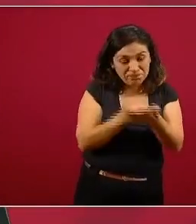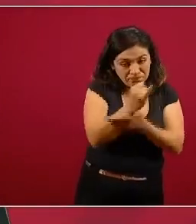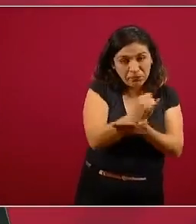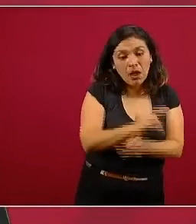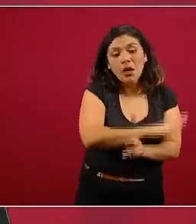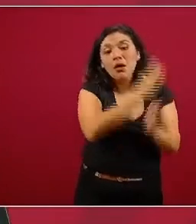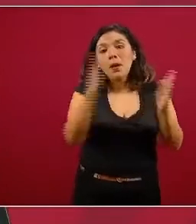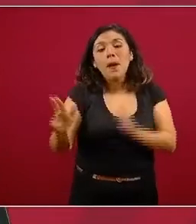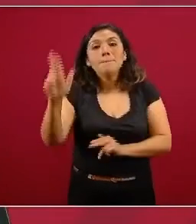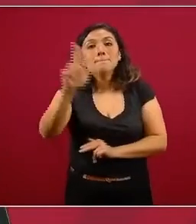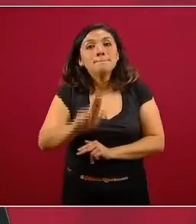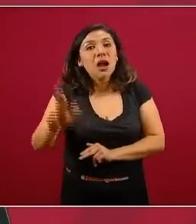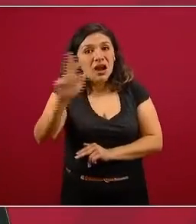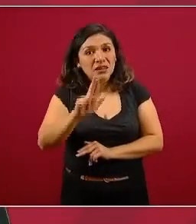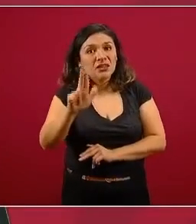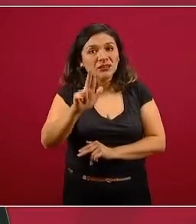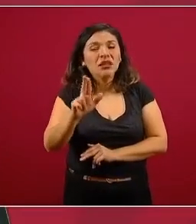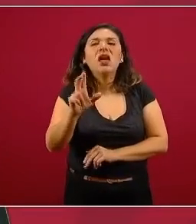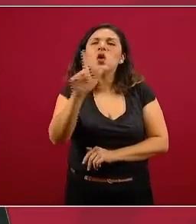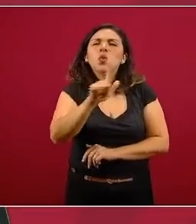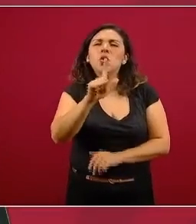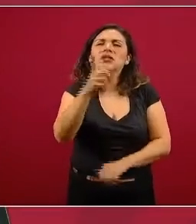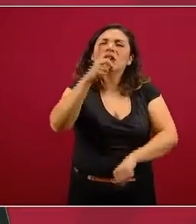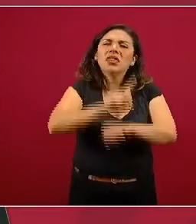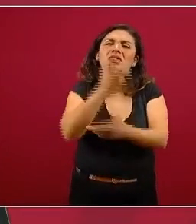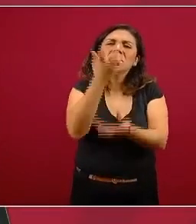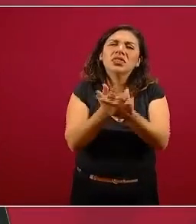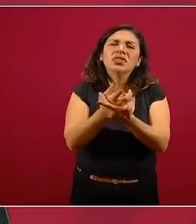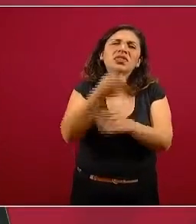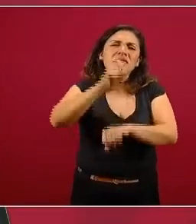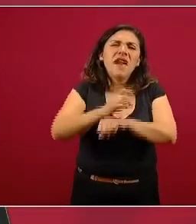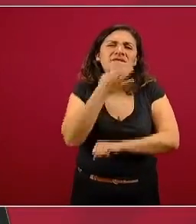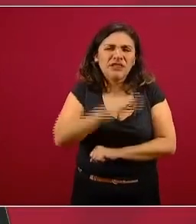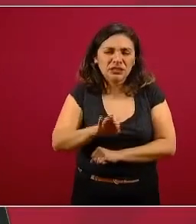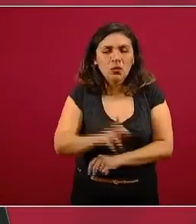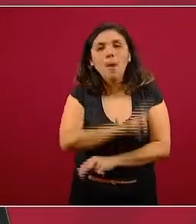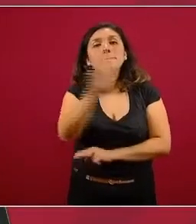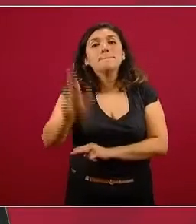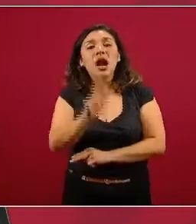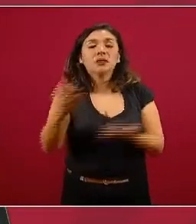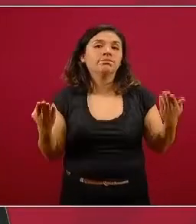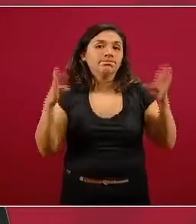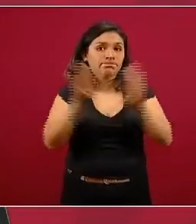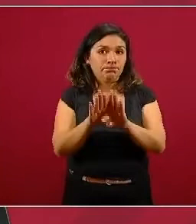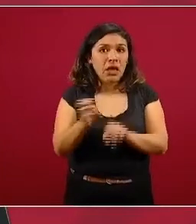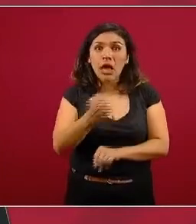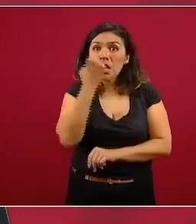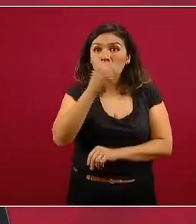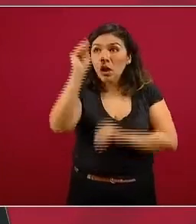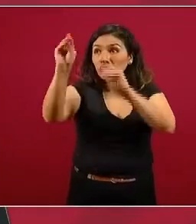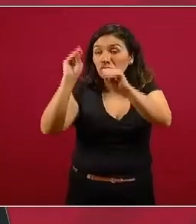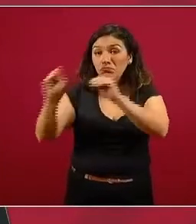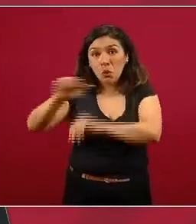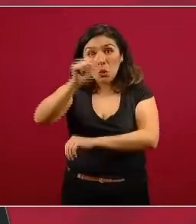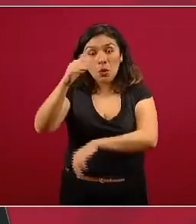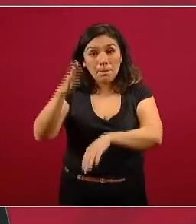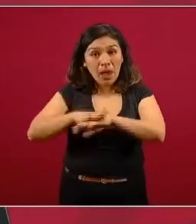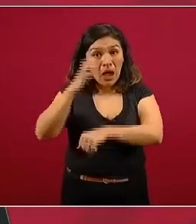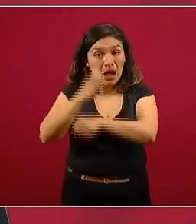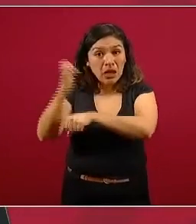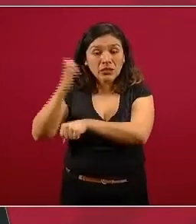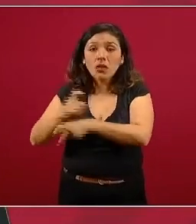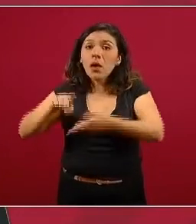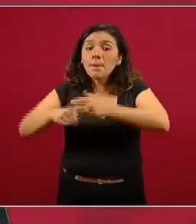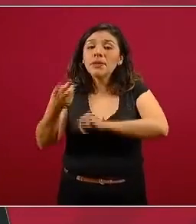16 de marzo fue un día festivo, y en el resto del sistema educativo nacional desde el